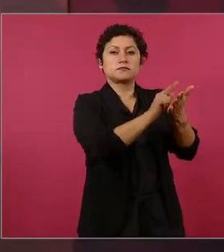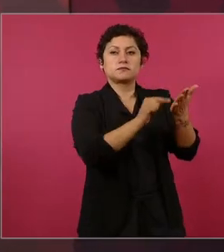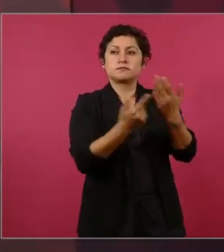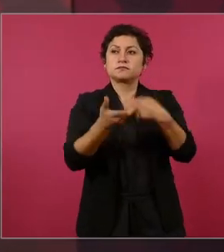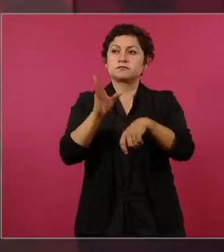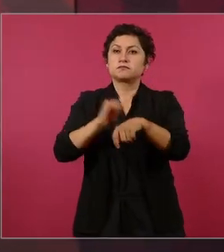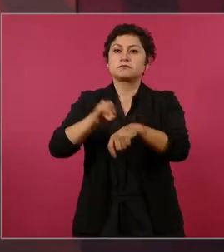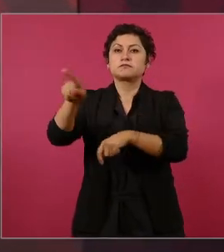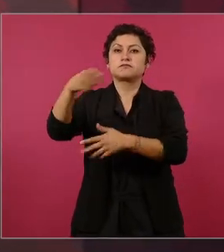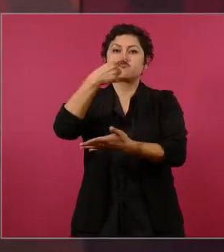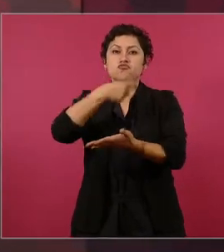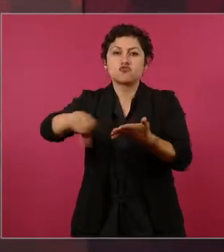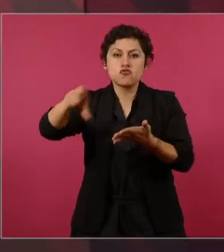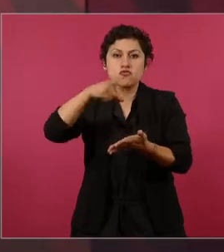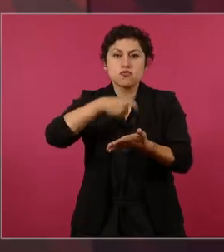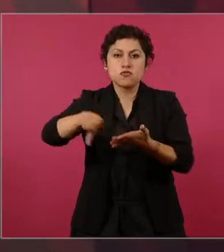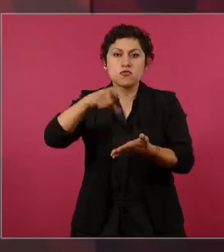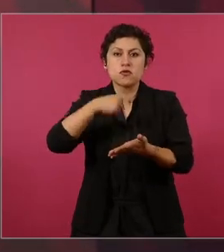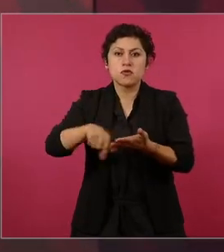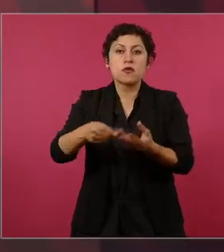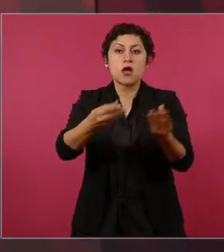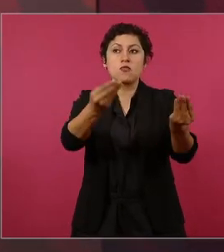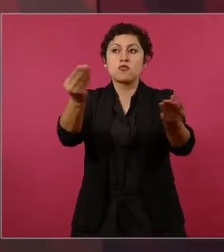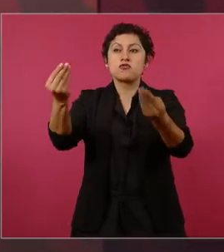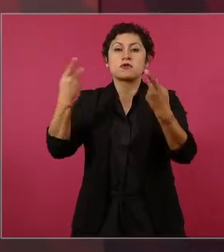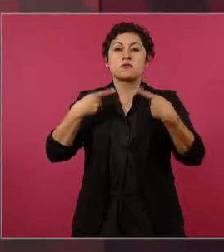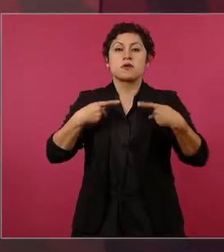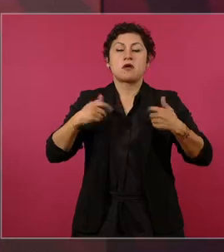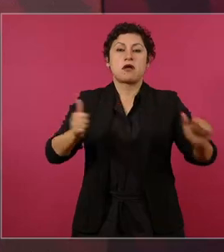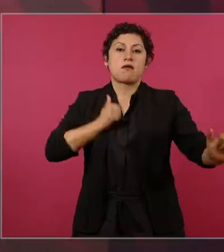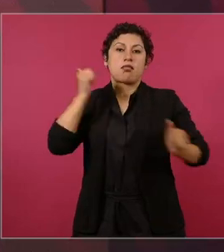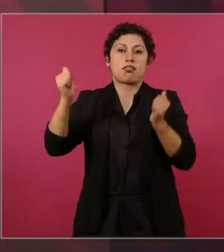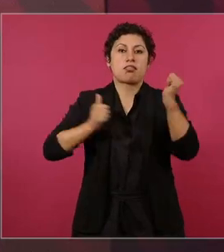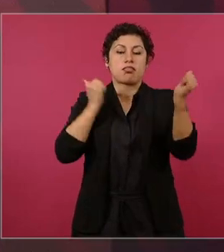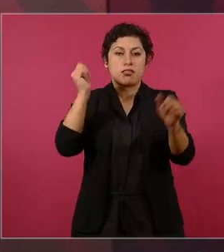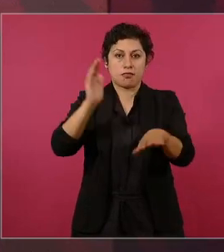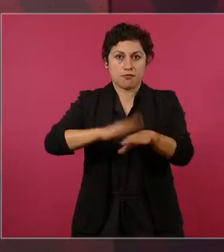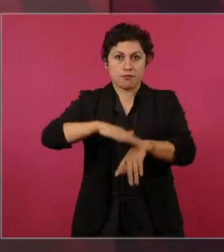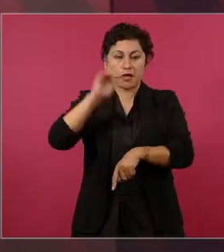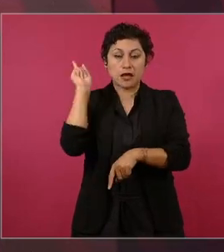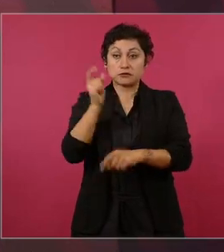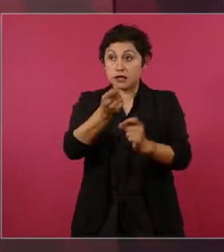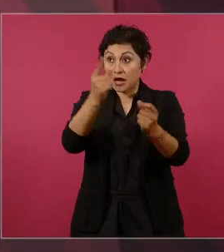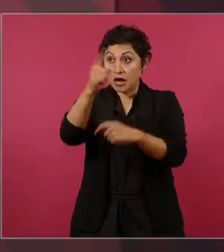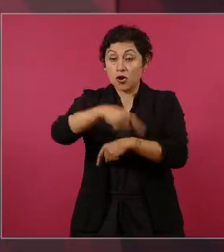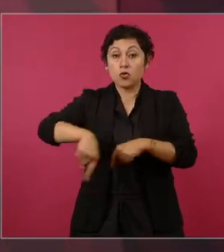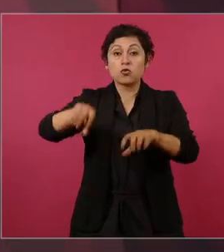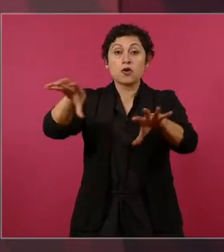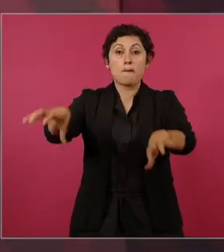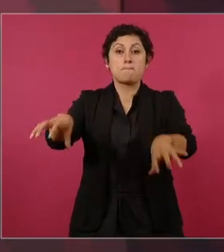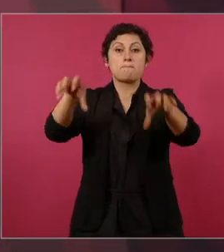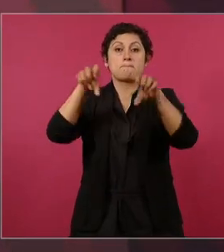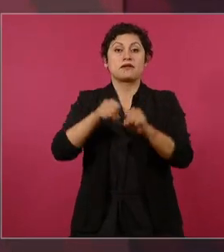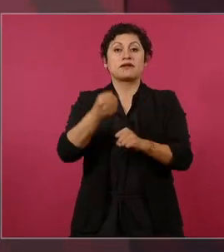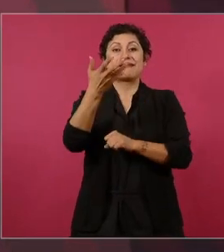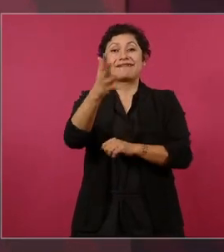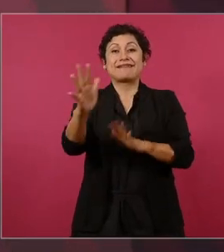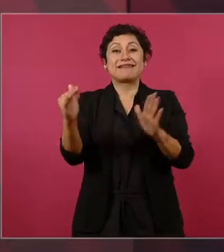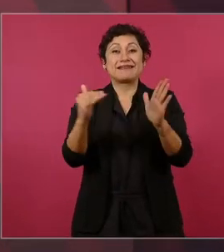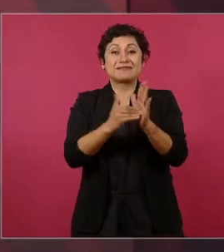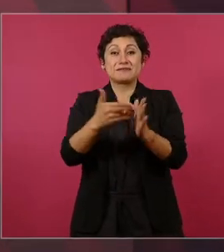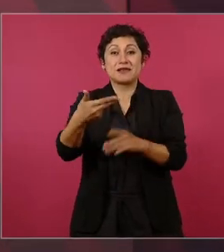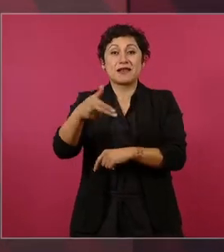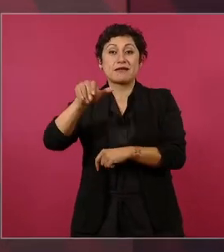surgido acaparadores y hay ejidatarios que tienen hasta 10.000 hectáreas,